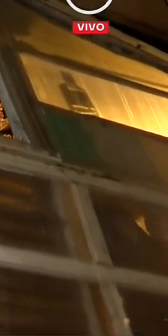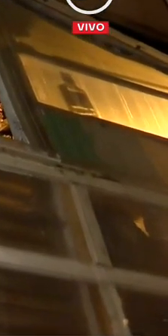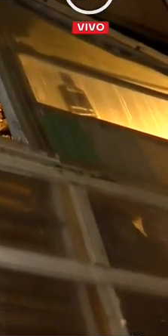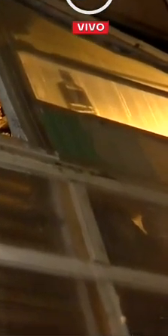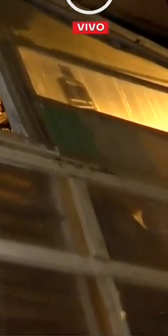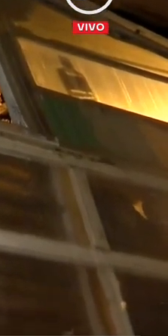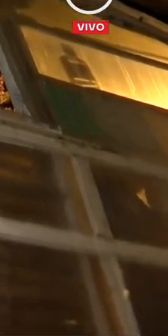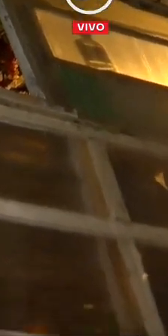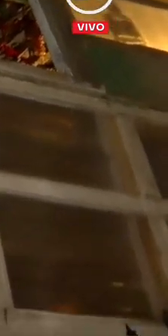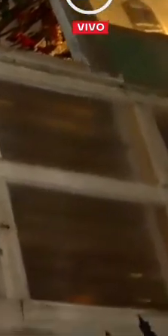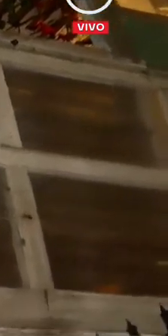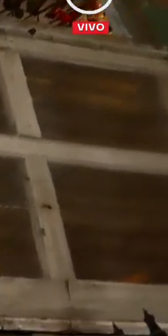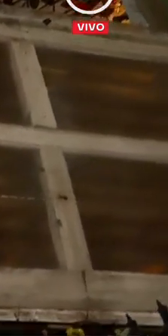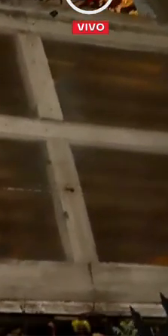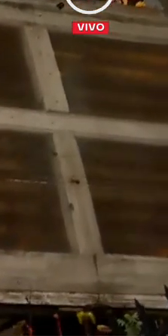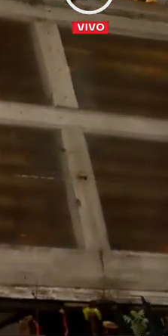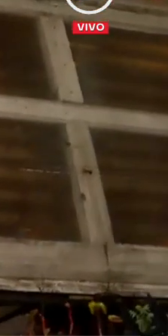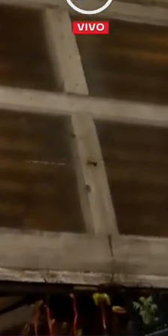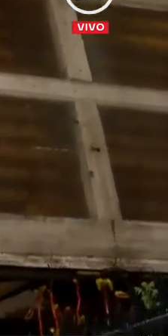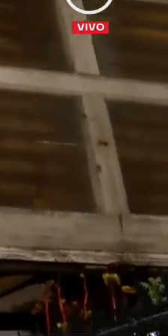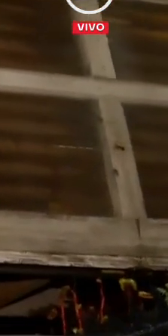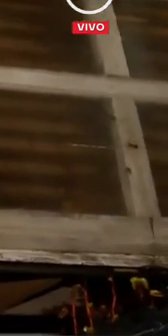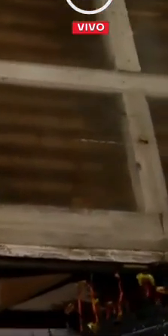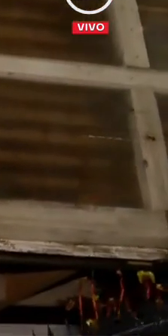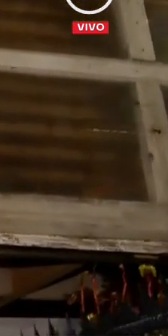hablar. Ah, no le dé plancha.